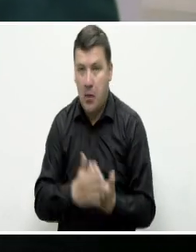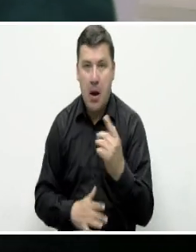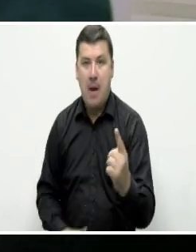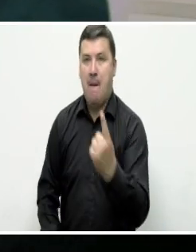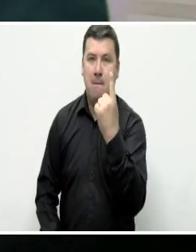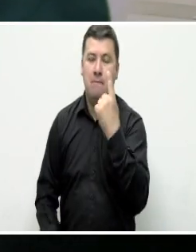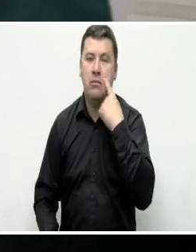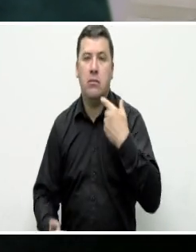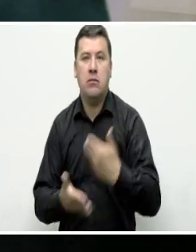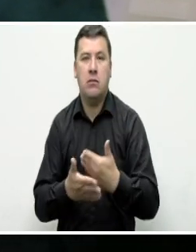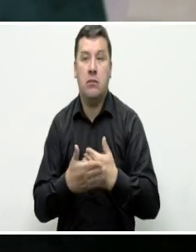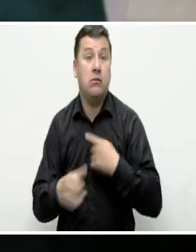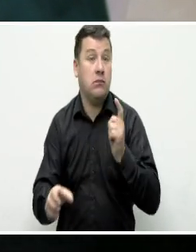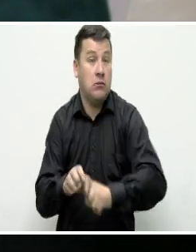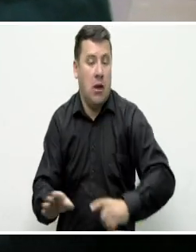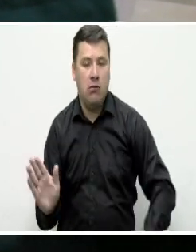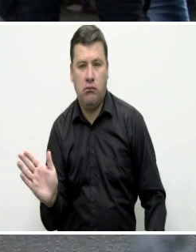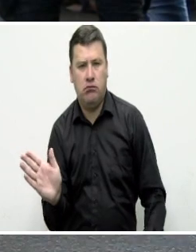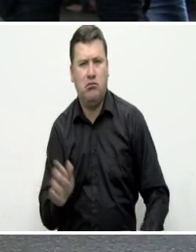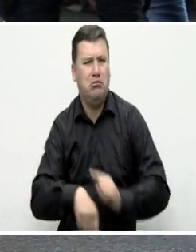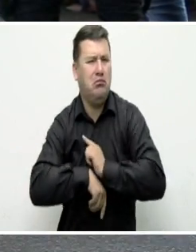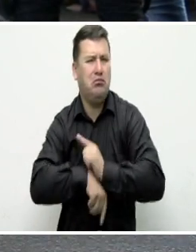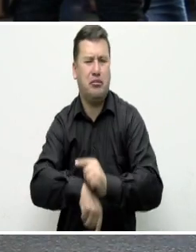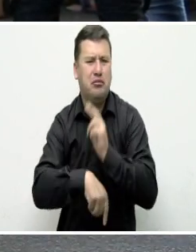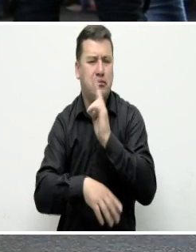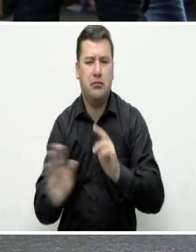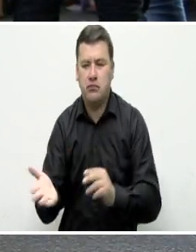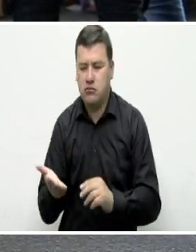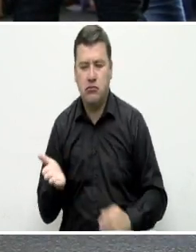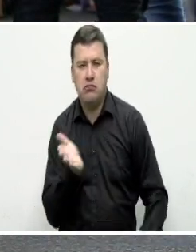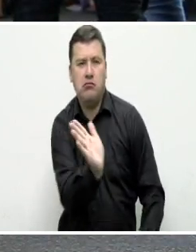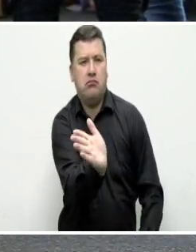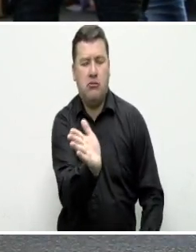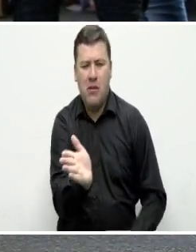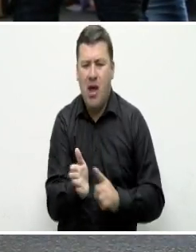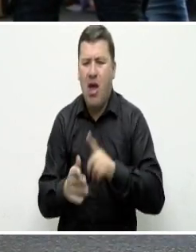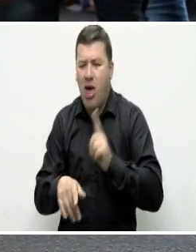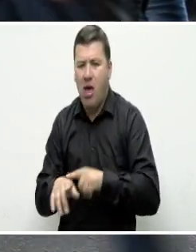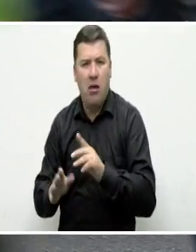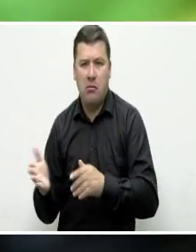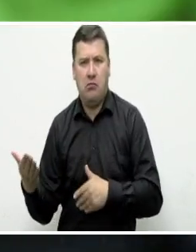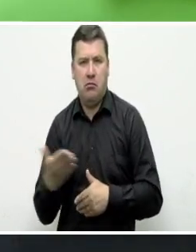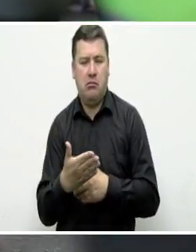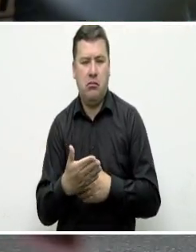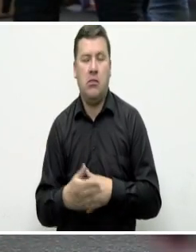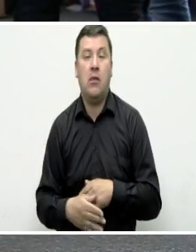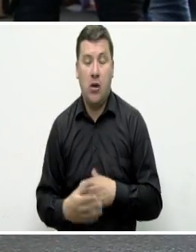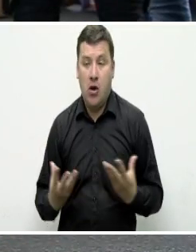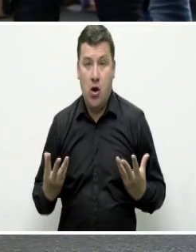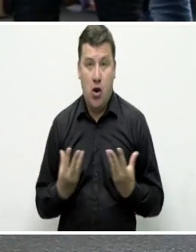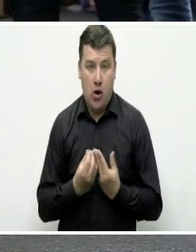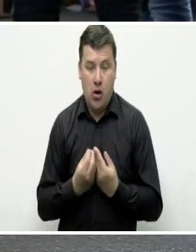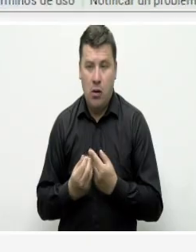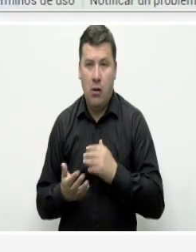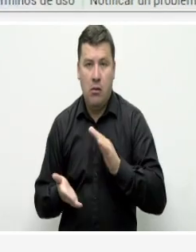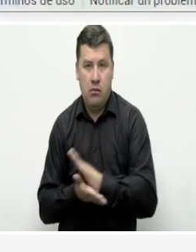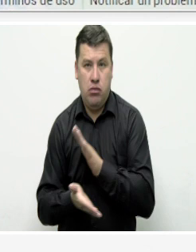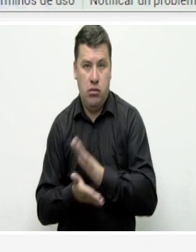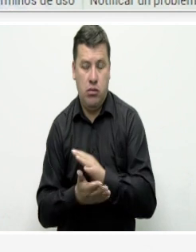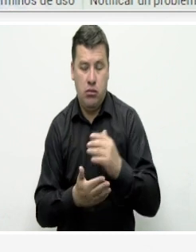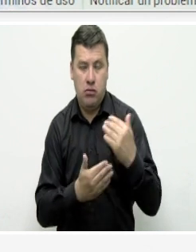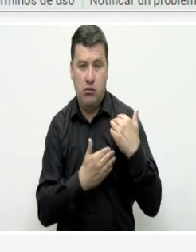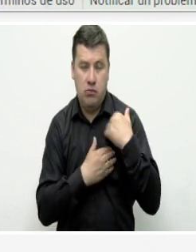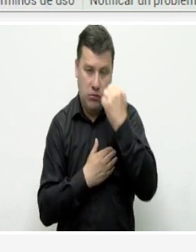el comprobante de inscripción inmediatamente. La Dirección de Censo Electoral, con el acompañamiento de la Oficina de Comunicaciones y Prensa de la